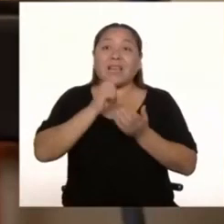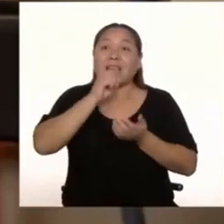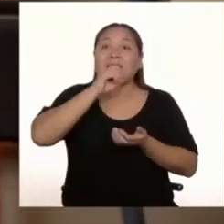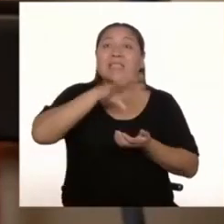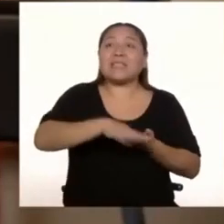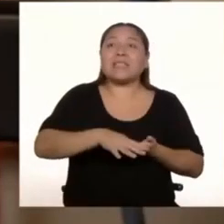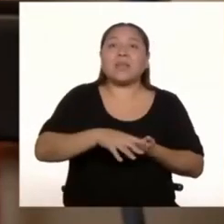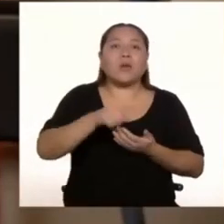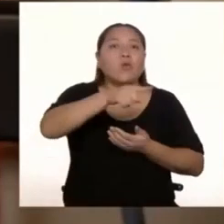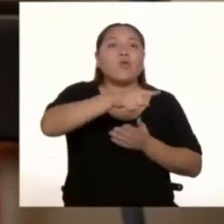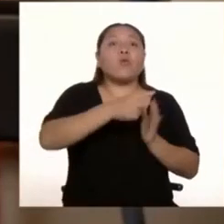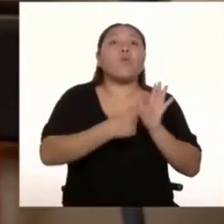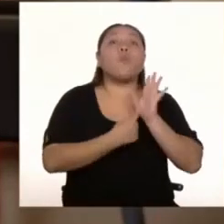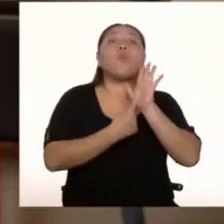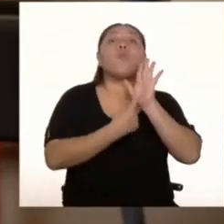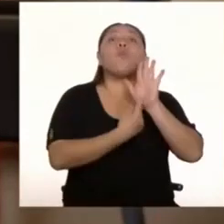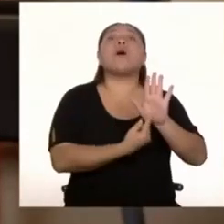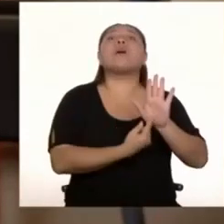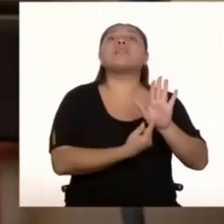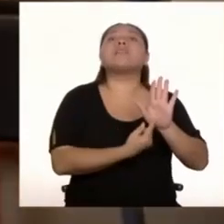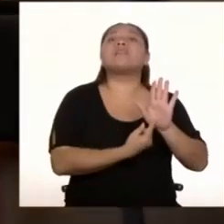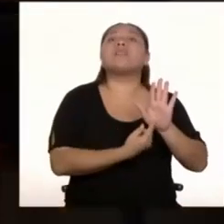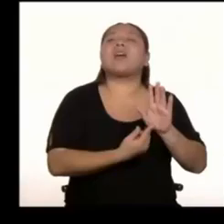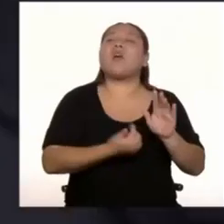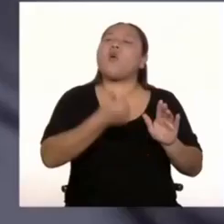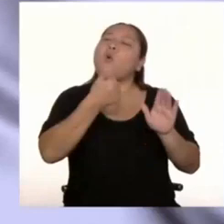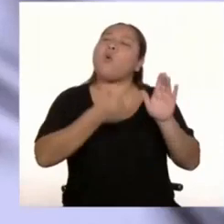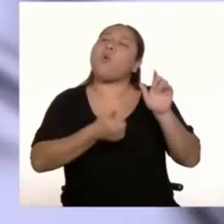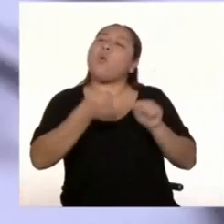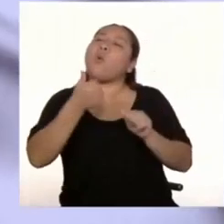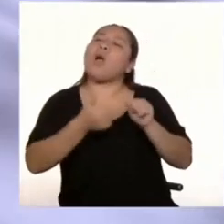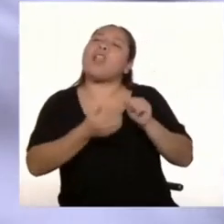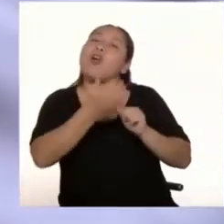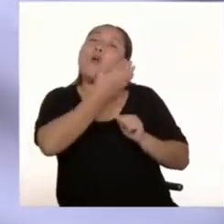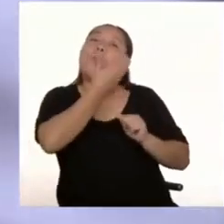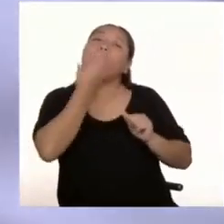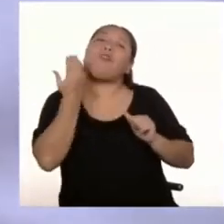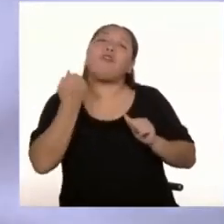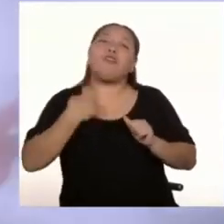dice, muestren lo mejor del Perú.